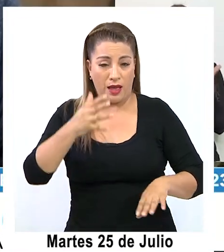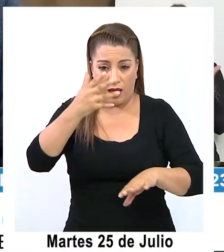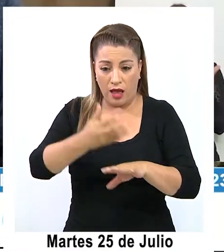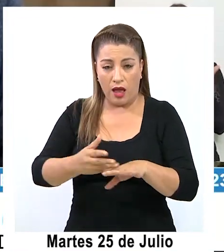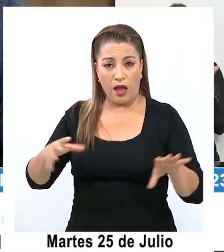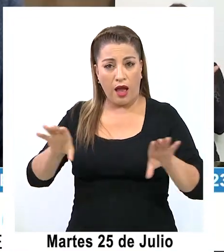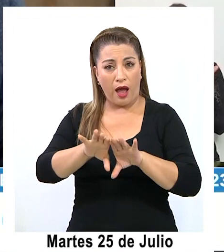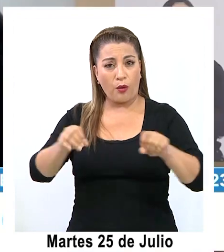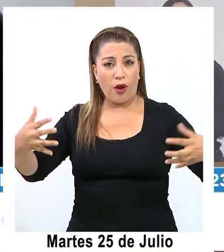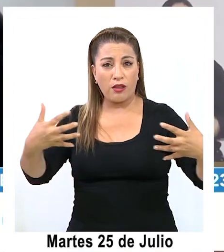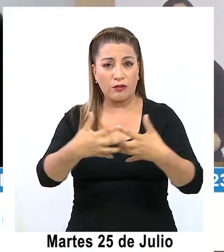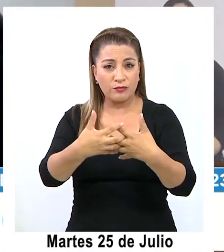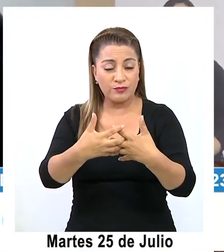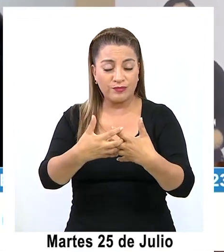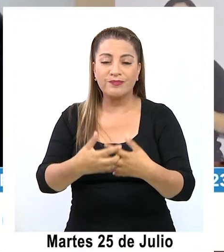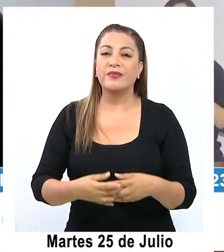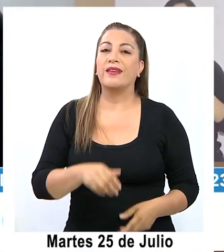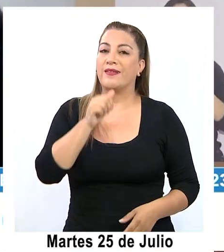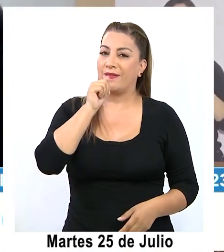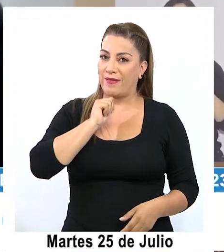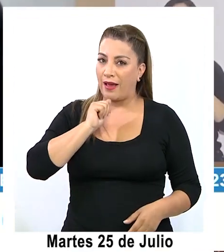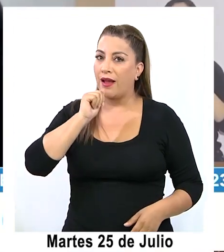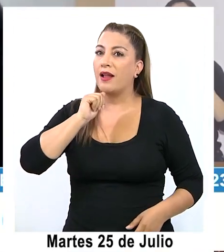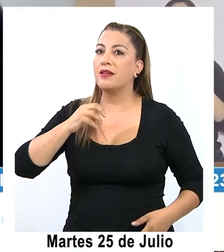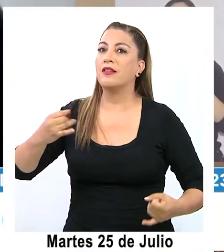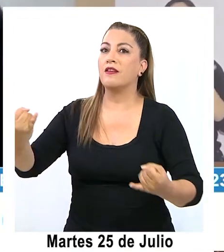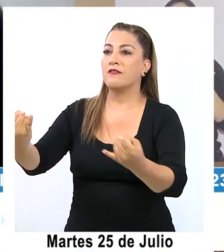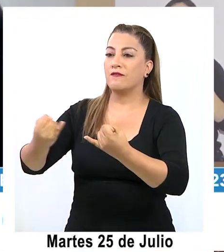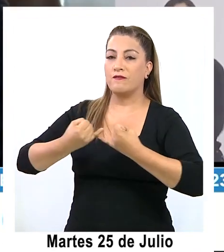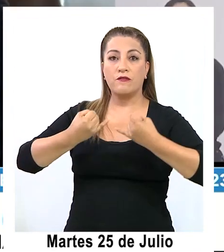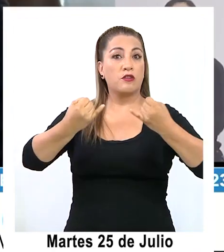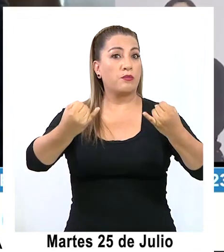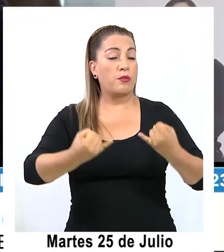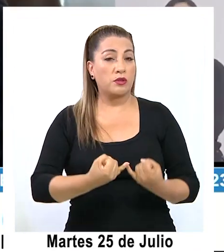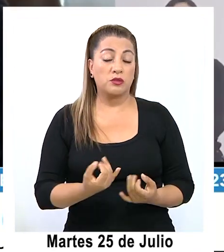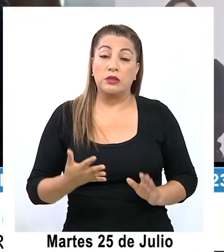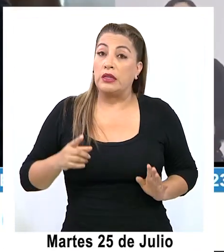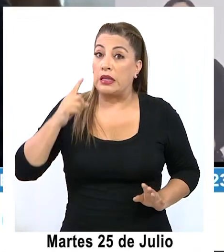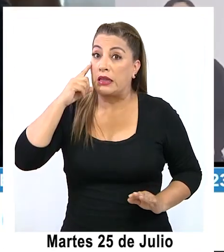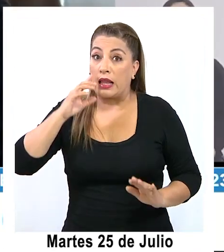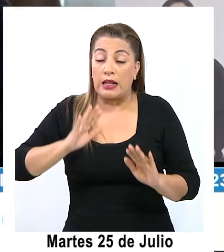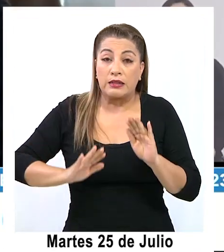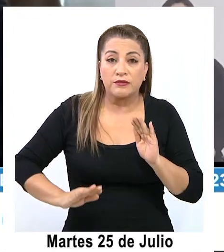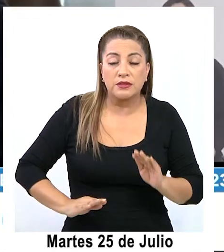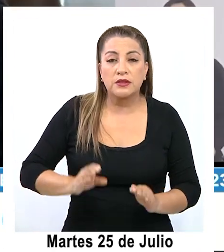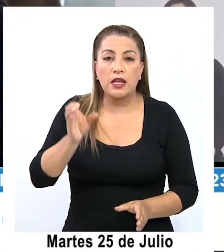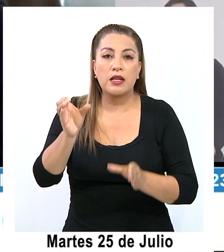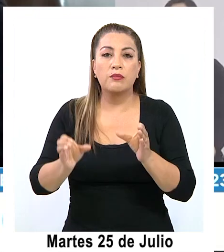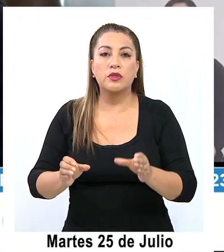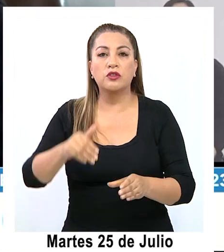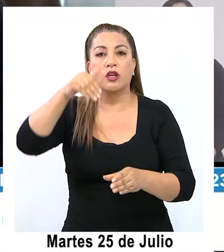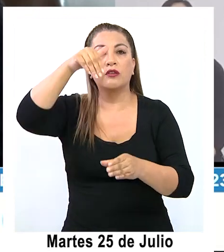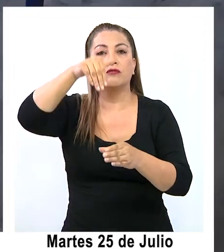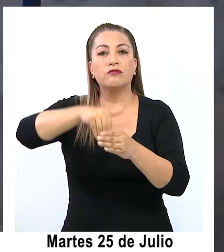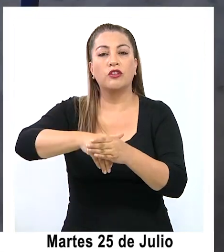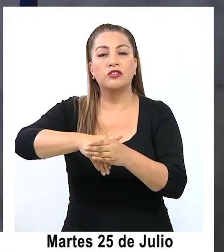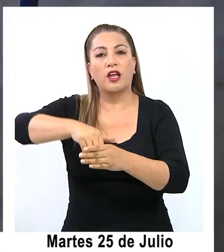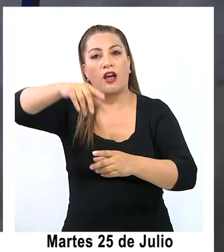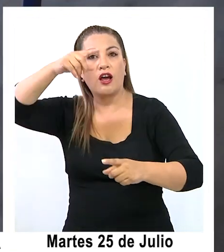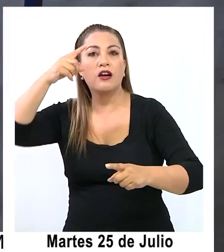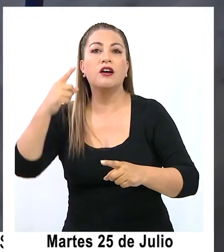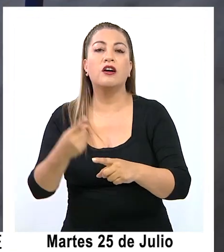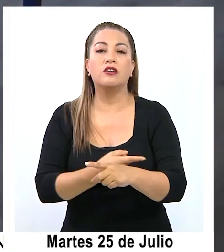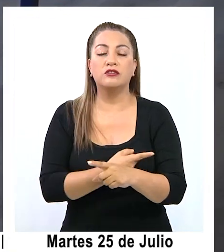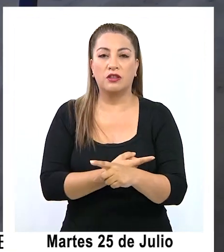coincidencia es que falta información y que es muy probable que la gente vote nuevamente